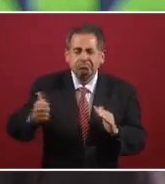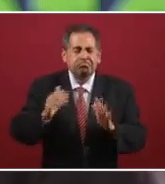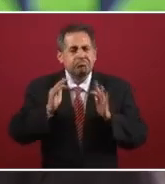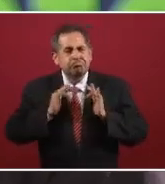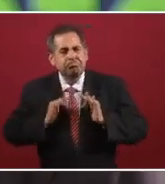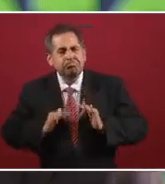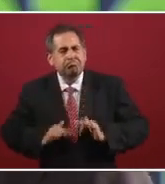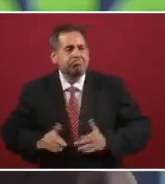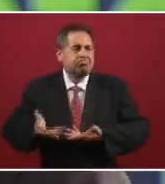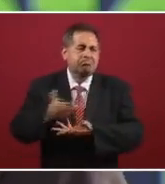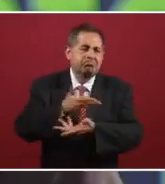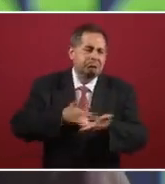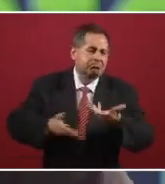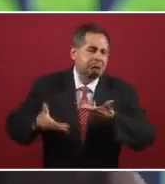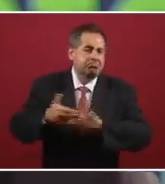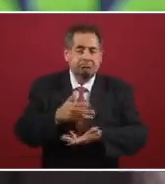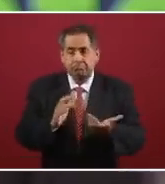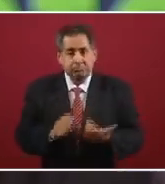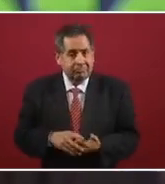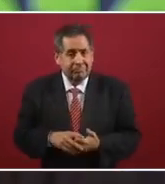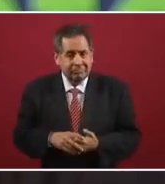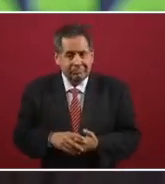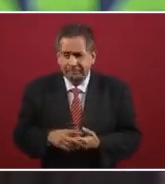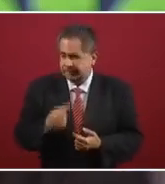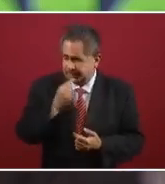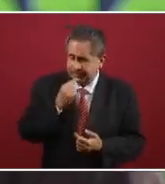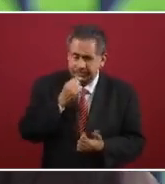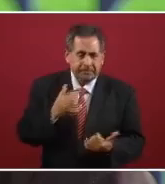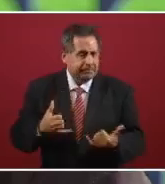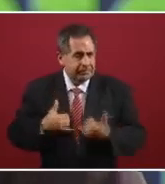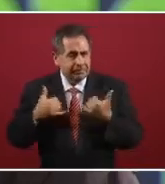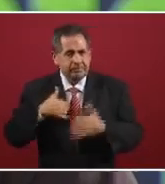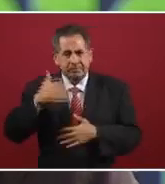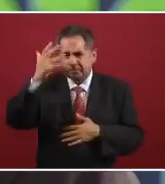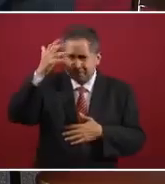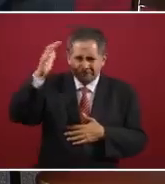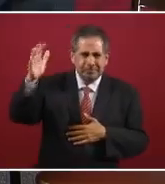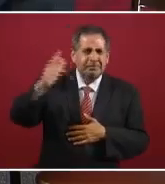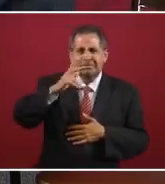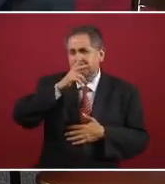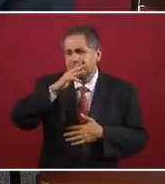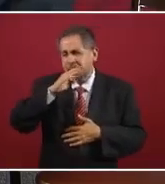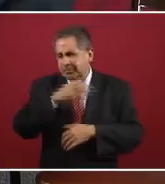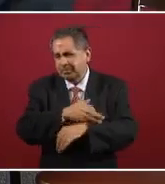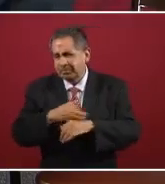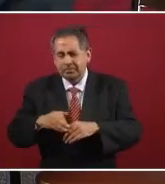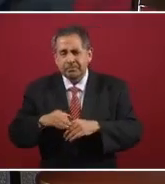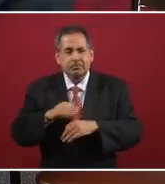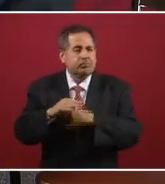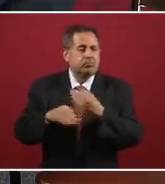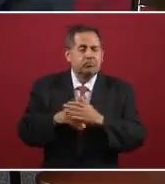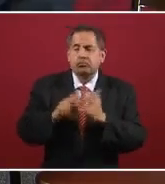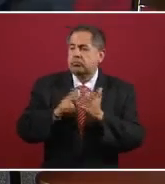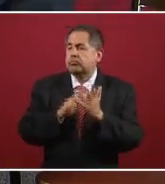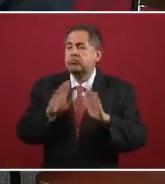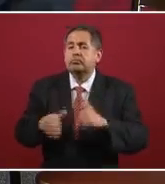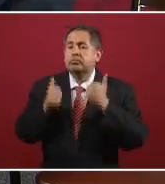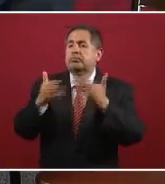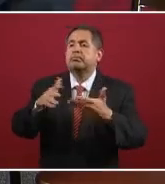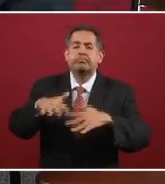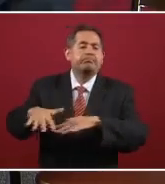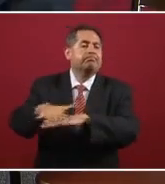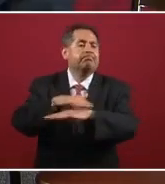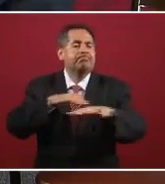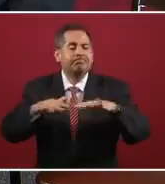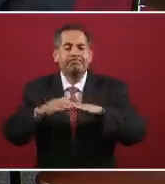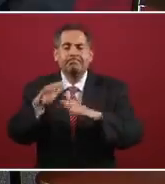las generaciones, todos niños, jóvenes, adultos mayores, padres de familia, de volver a recuperar nuestras plazas, nuestros